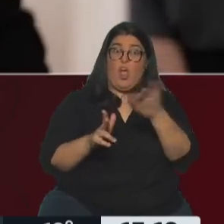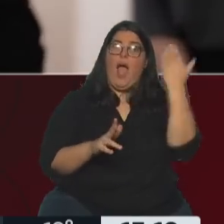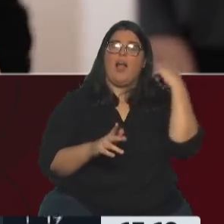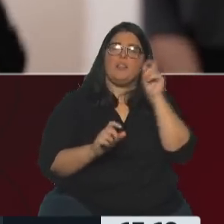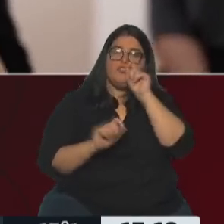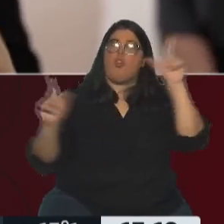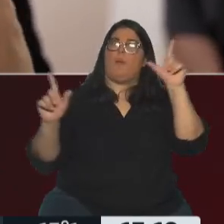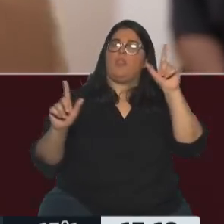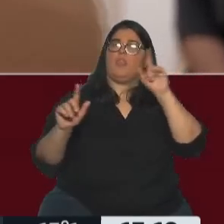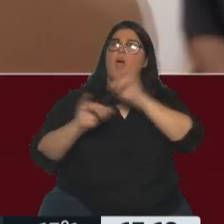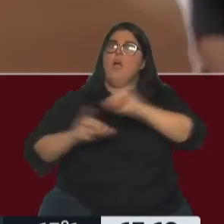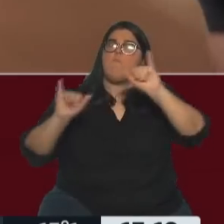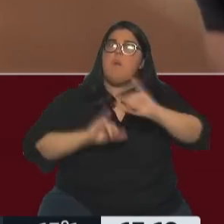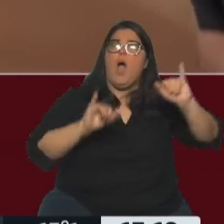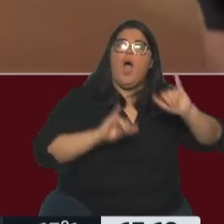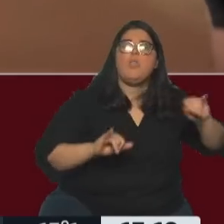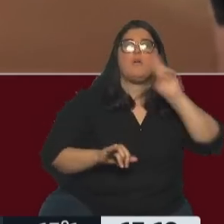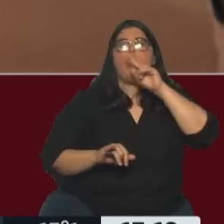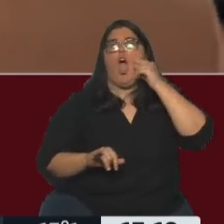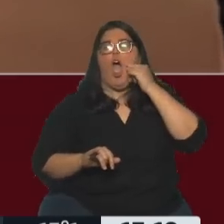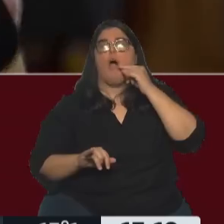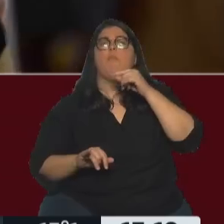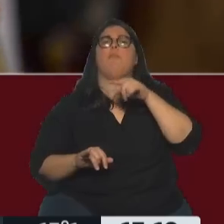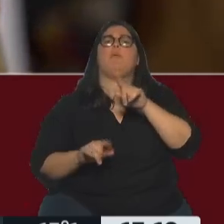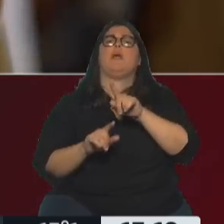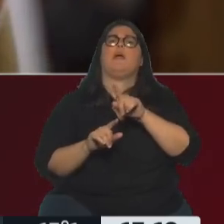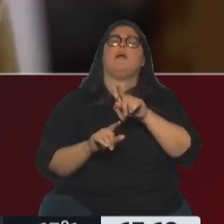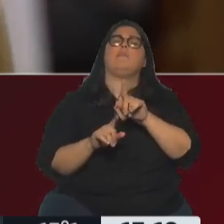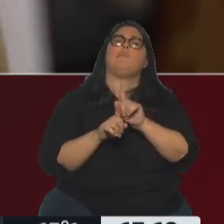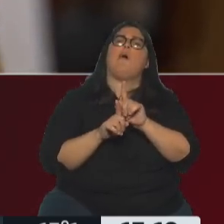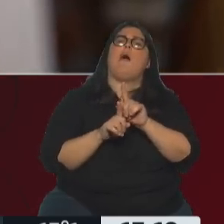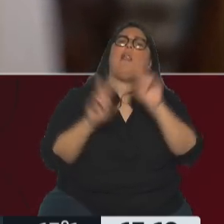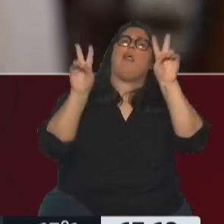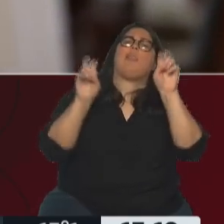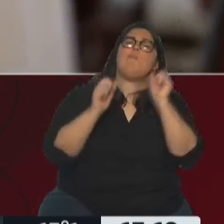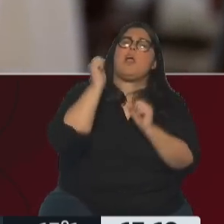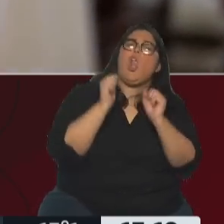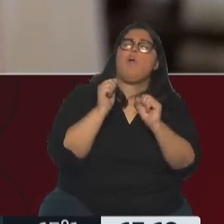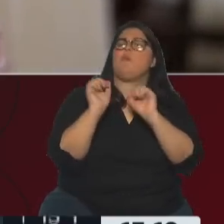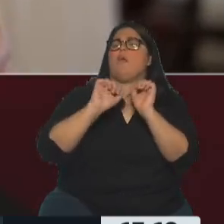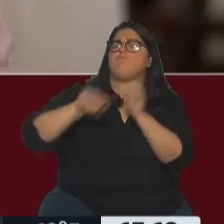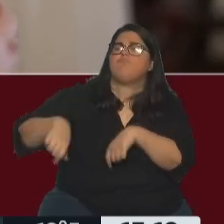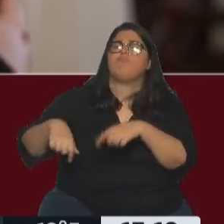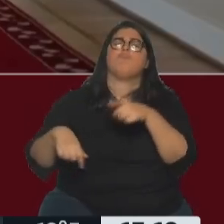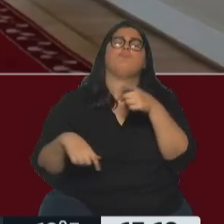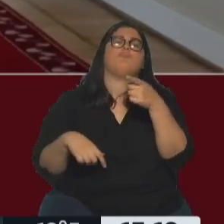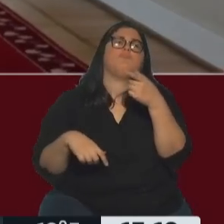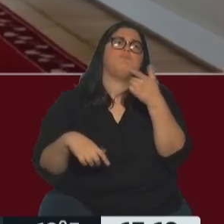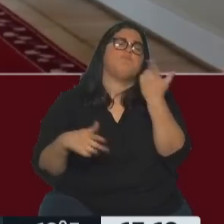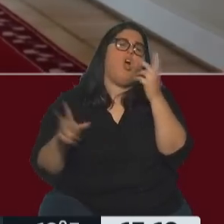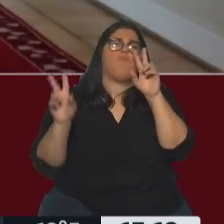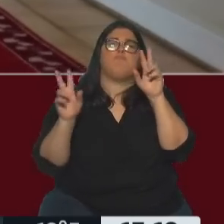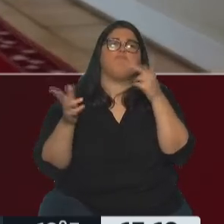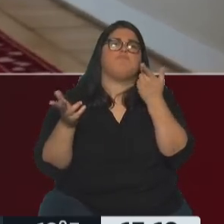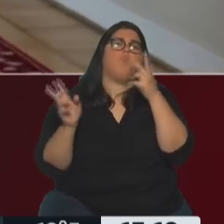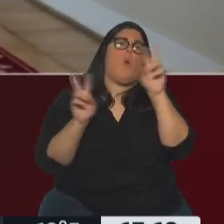la campaña, cómo los colombianos y las colombianas dejaban incluso de lado cuestiones económicas u otro tipo de cuestiones que son,